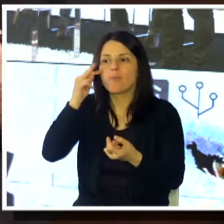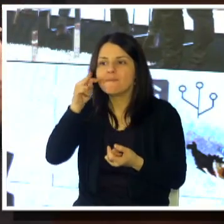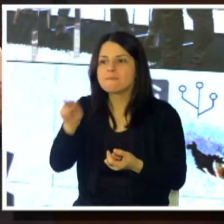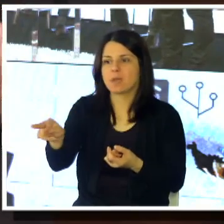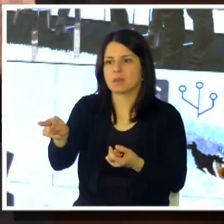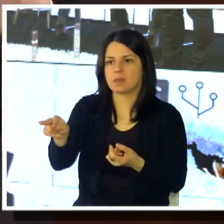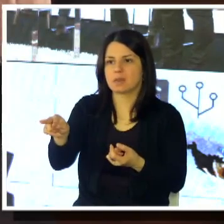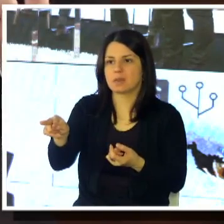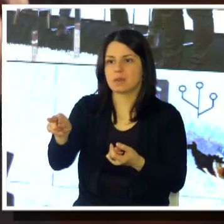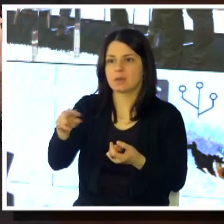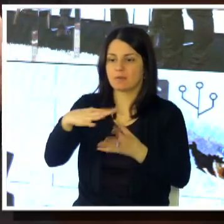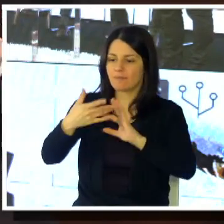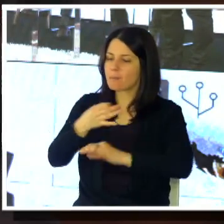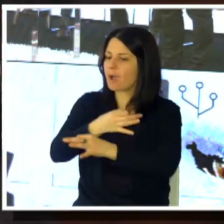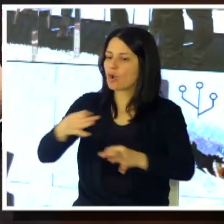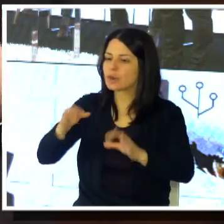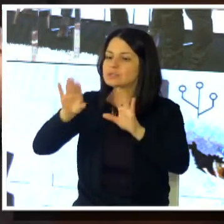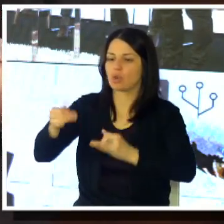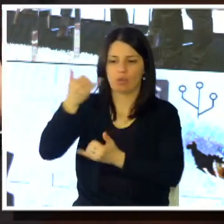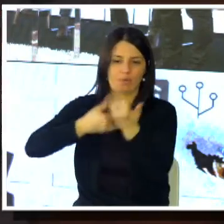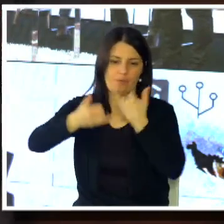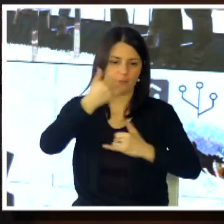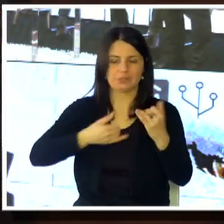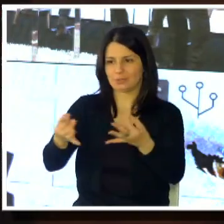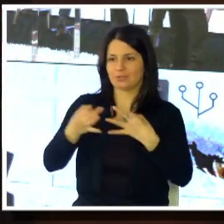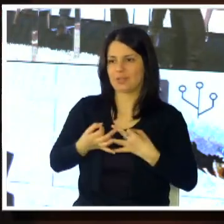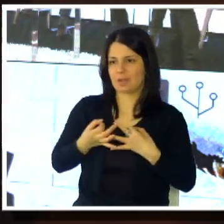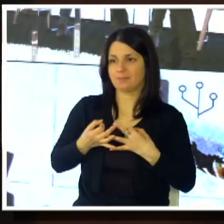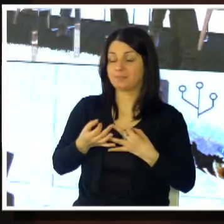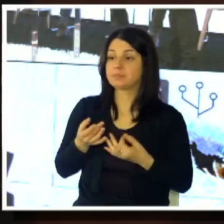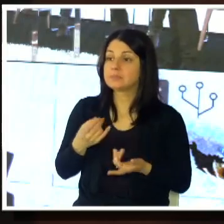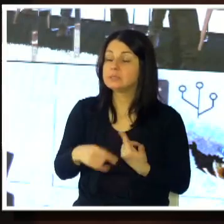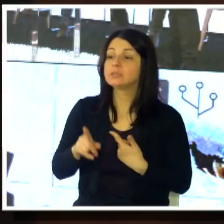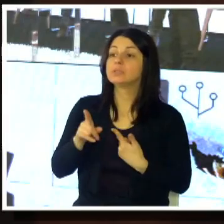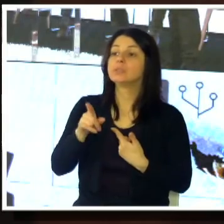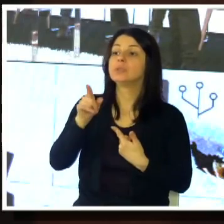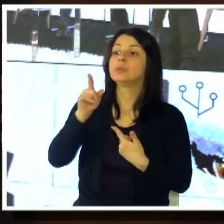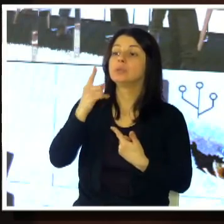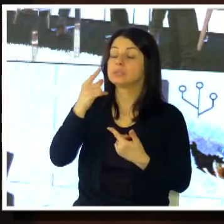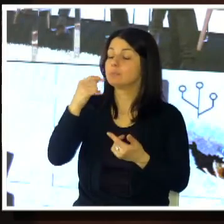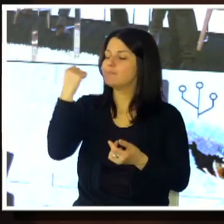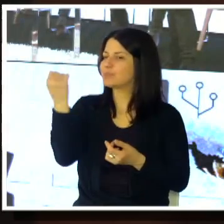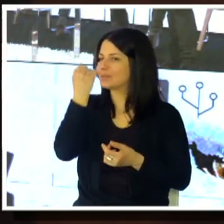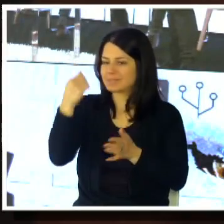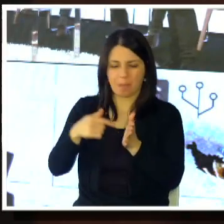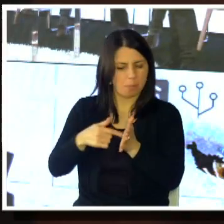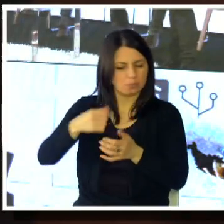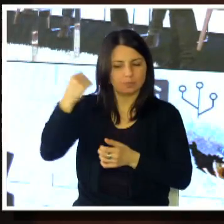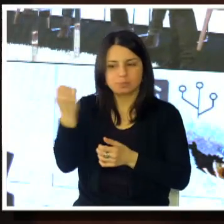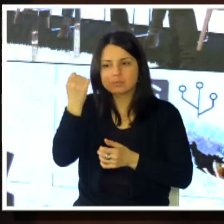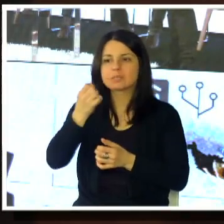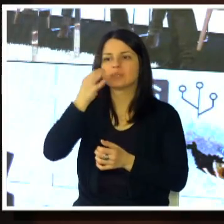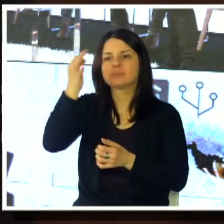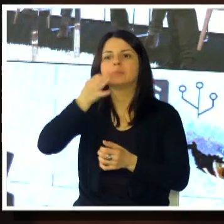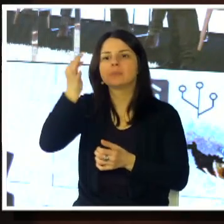de una manera correcta toda la información que tenemos, ¿tá? Por eso es que un punto importante para desarrollar sobre